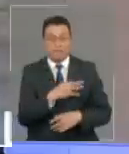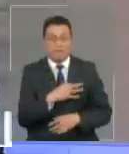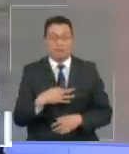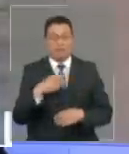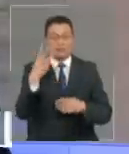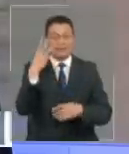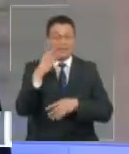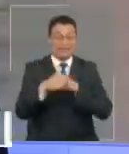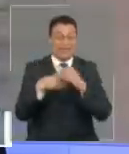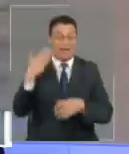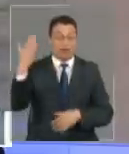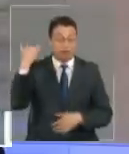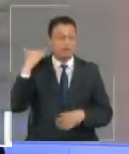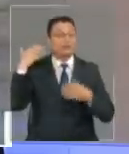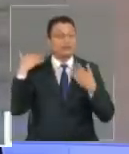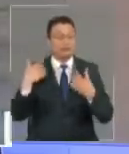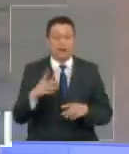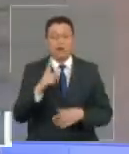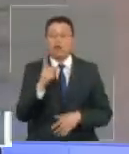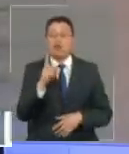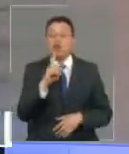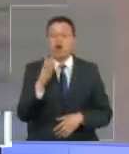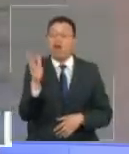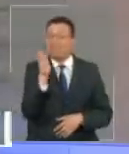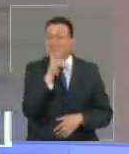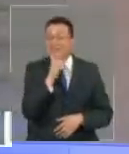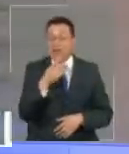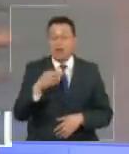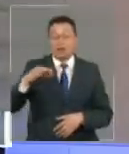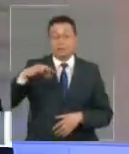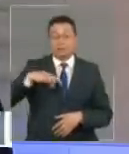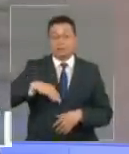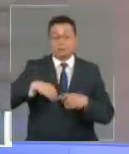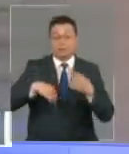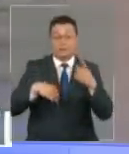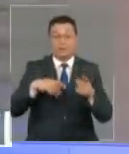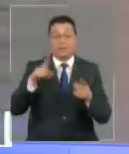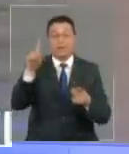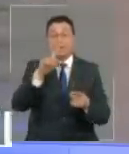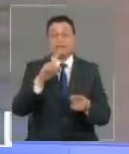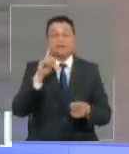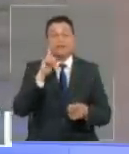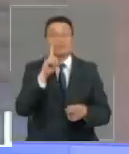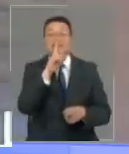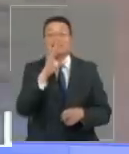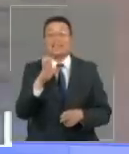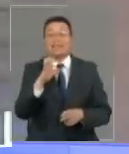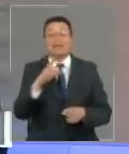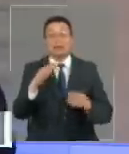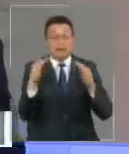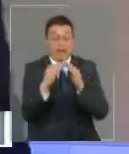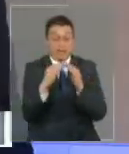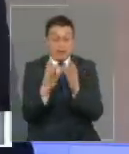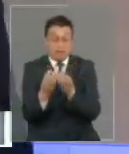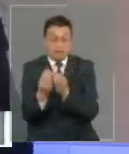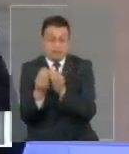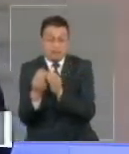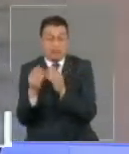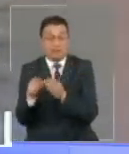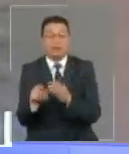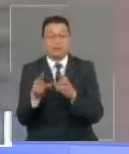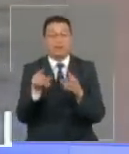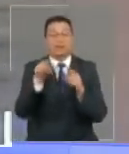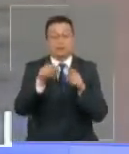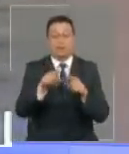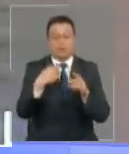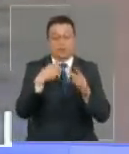hace 3 años el Ministerio de Vivienda y Urbanismo no tenía subsidios para CITE. No los tenía. Los diseñó con